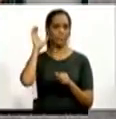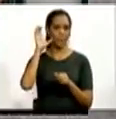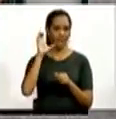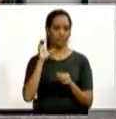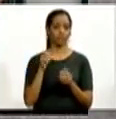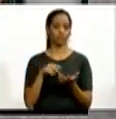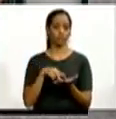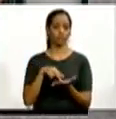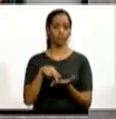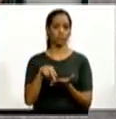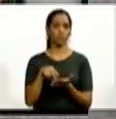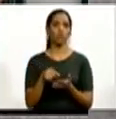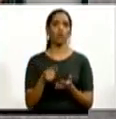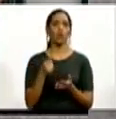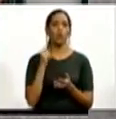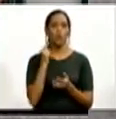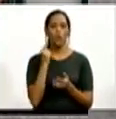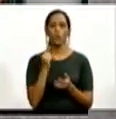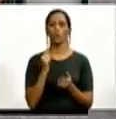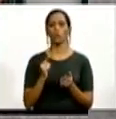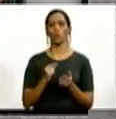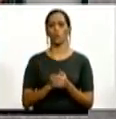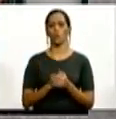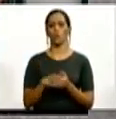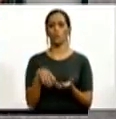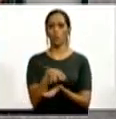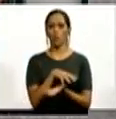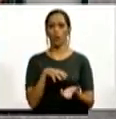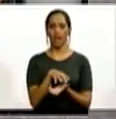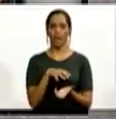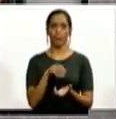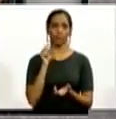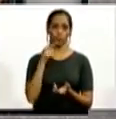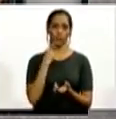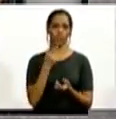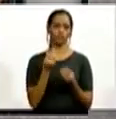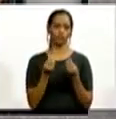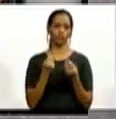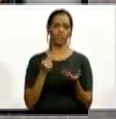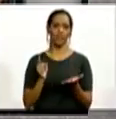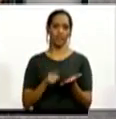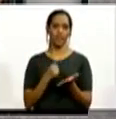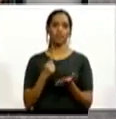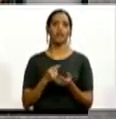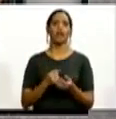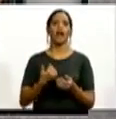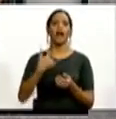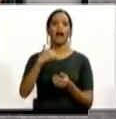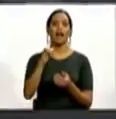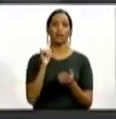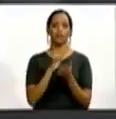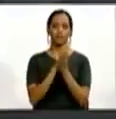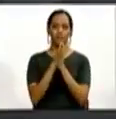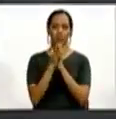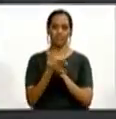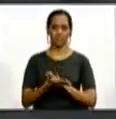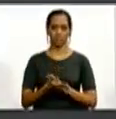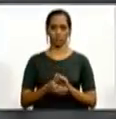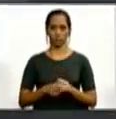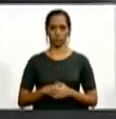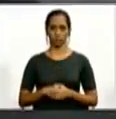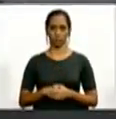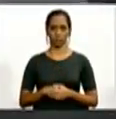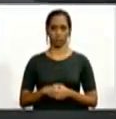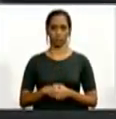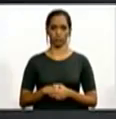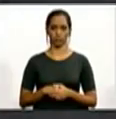allí. Un gravísimo problema, tú lo has dicho muchas veces, hay un gran vacío de liderazgo.